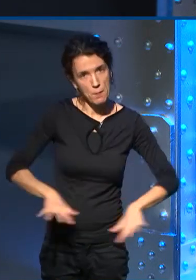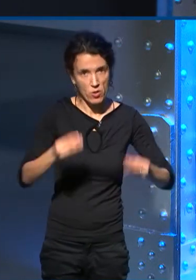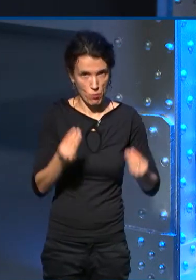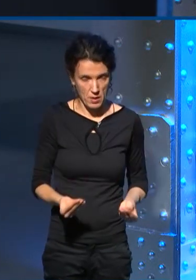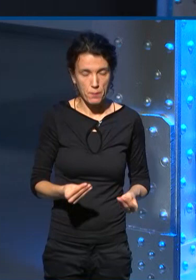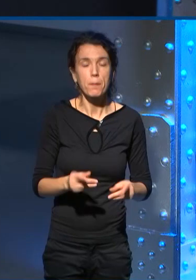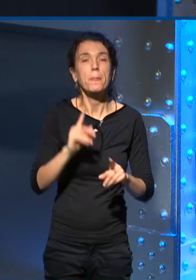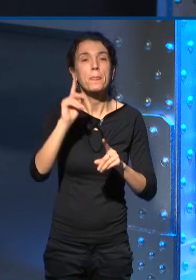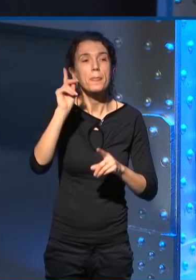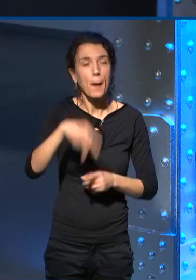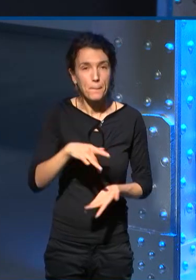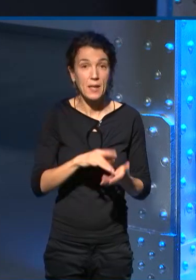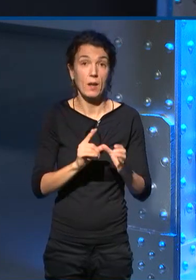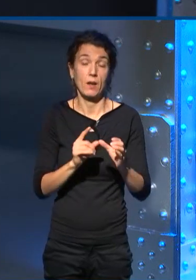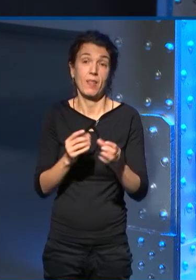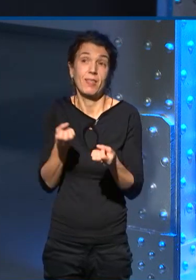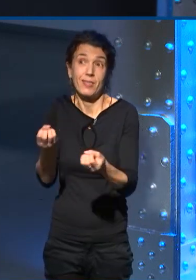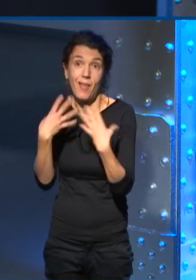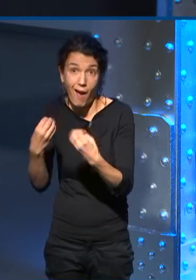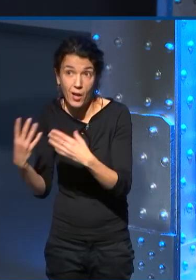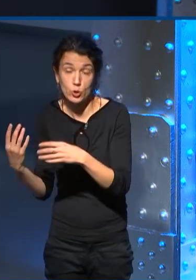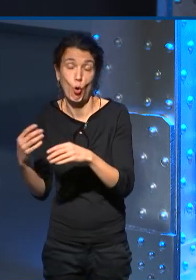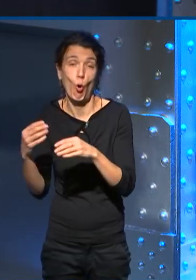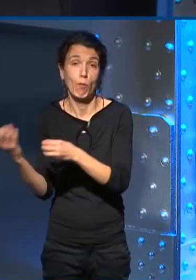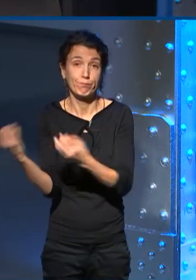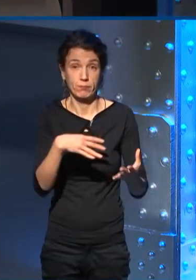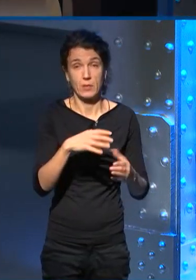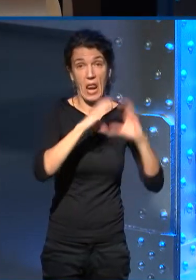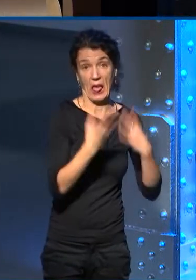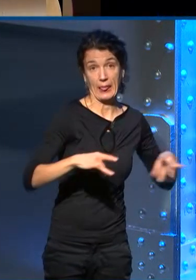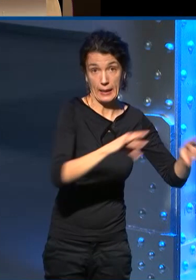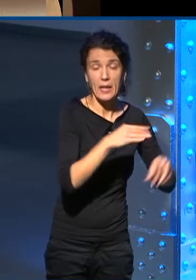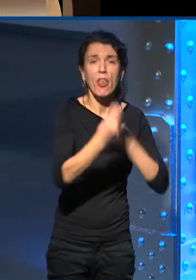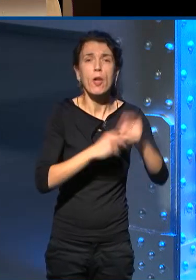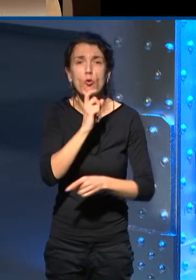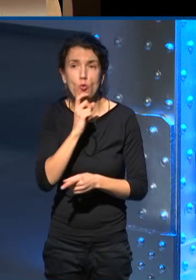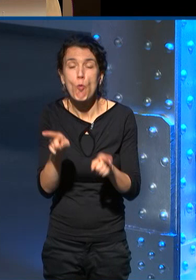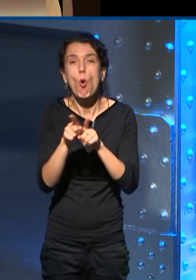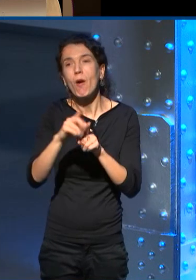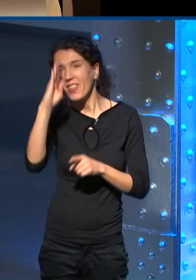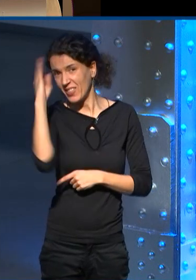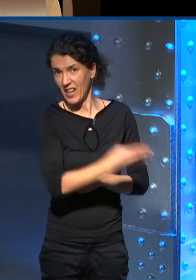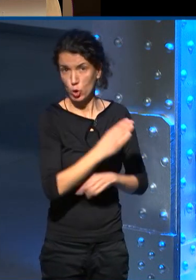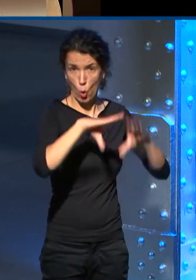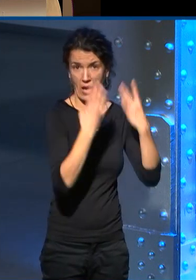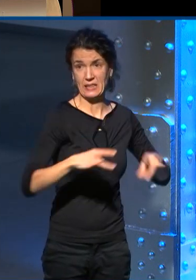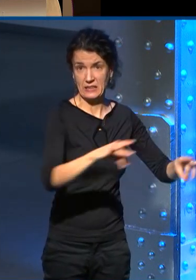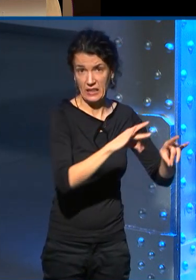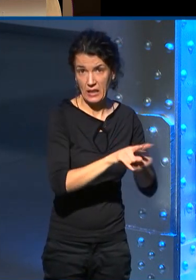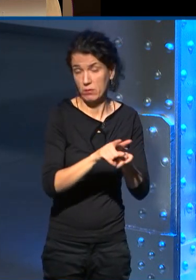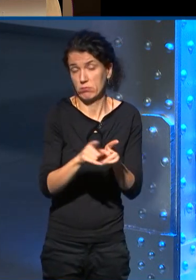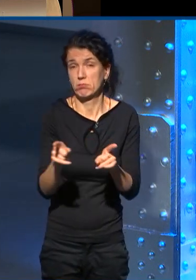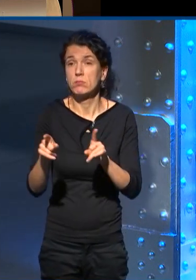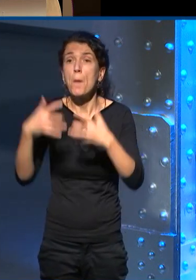Tenemos ahora que llamar a casa, tenemos que mandar los datos y recibir los comandos. Esto se puede hacer de dos maneras. Se puede hacer con lo que se llaman enlaces directos a tierra, es decir, directamente el